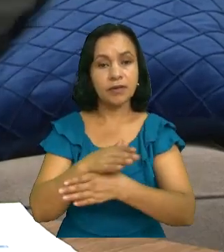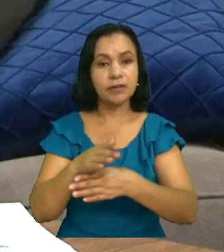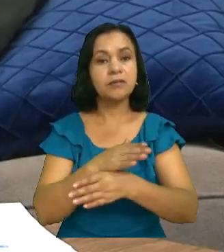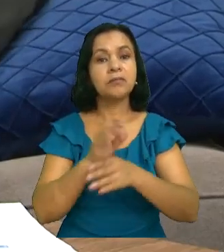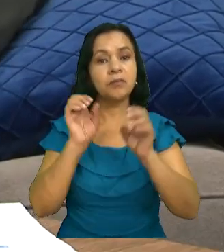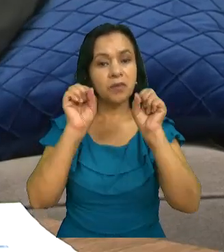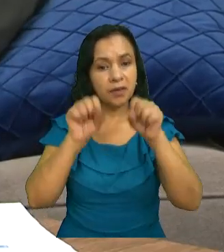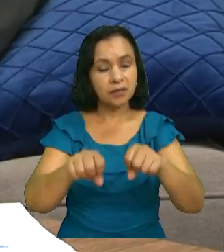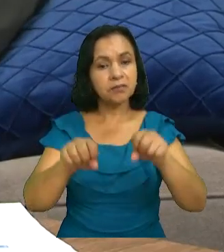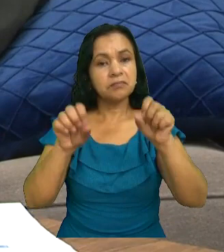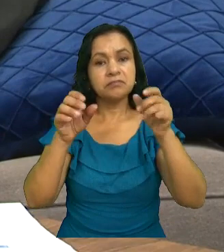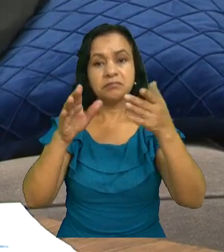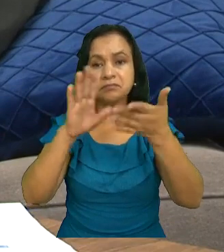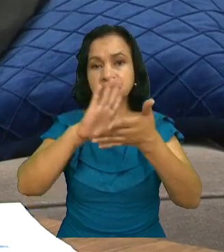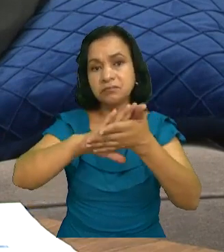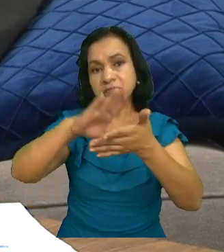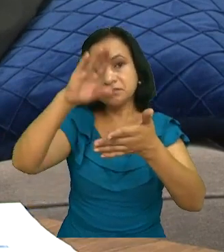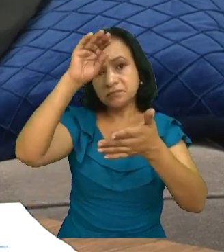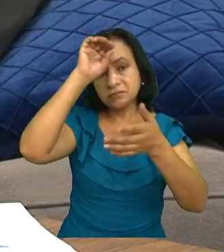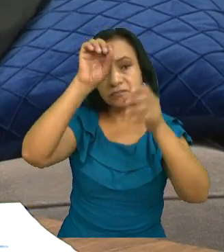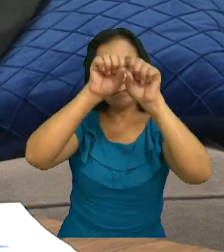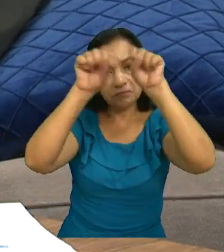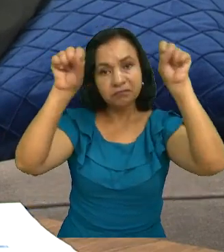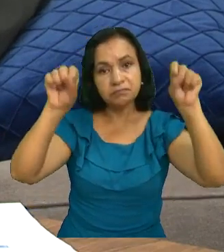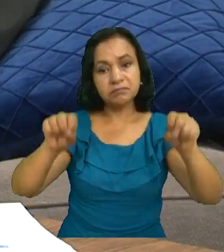capacitamos, los entrenamos,